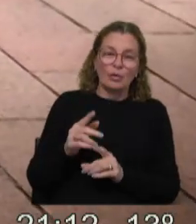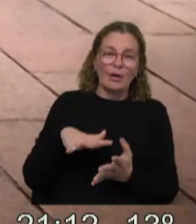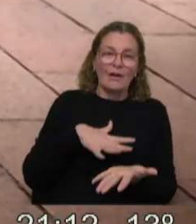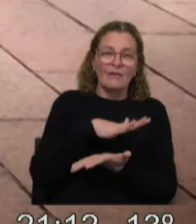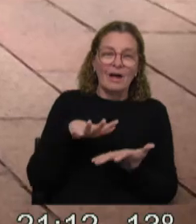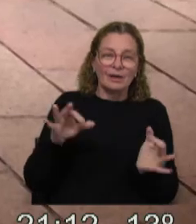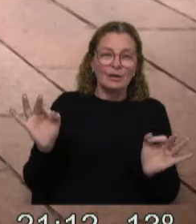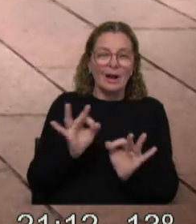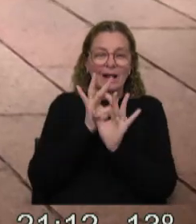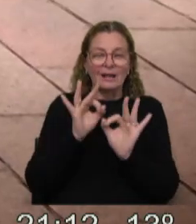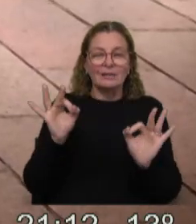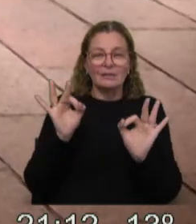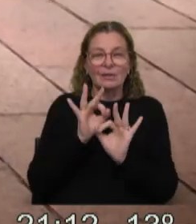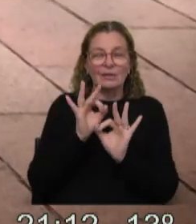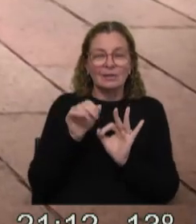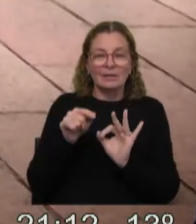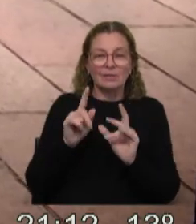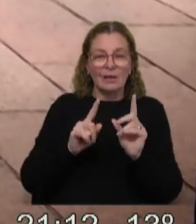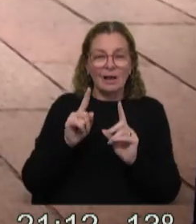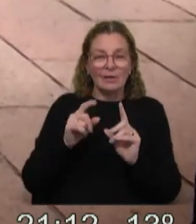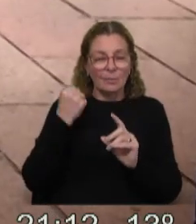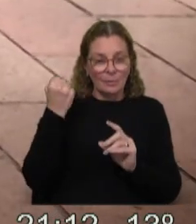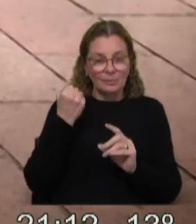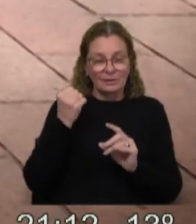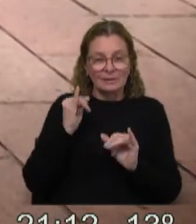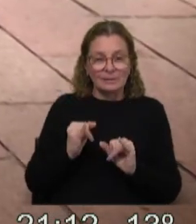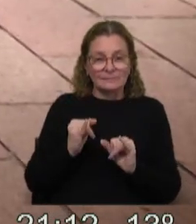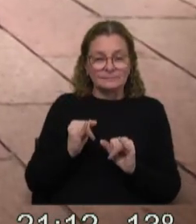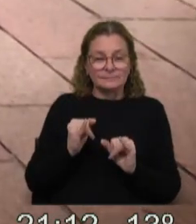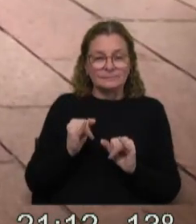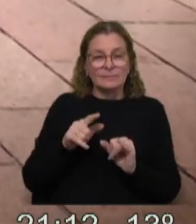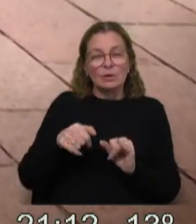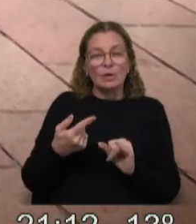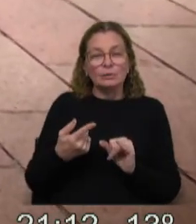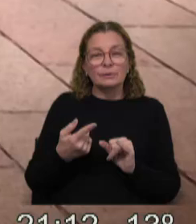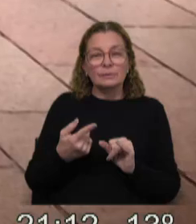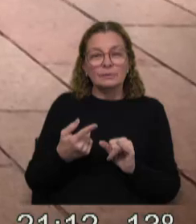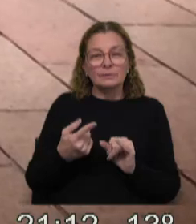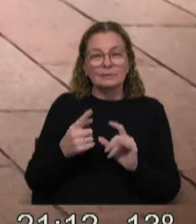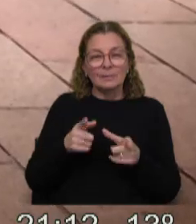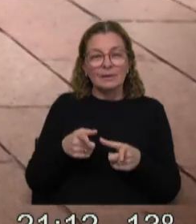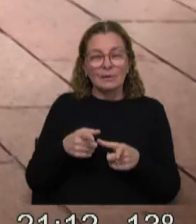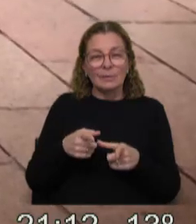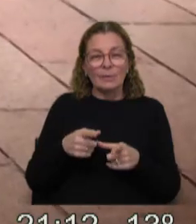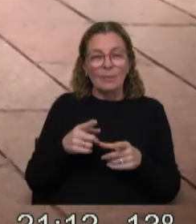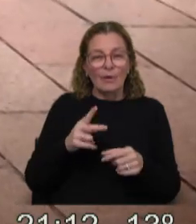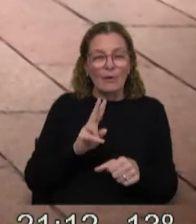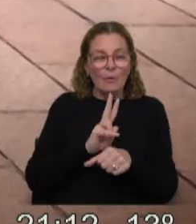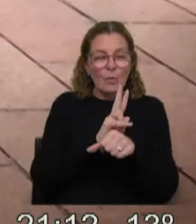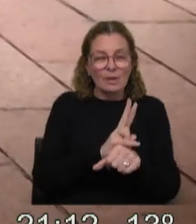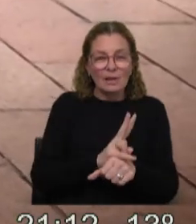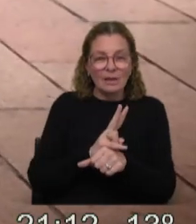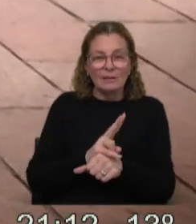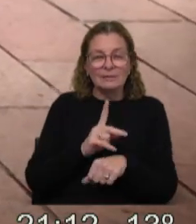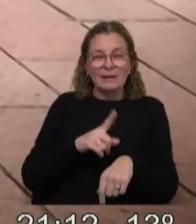es la canción, ese es el elemento trascendental. Y lo otro es también como esa recorrida al